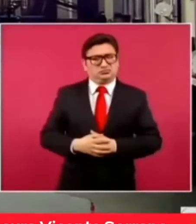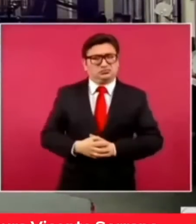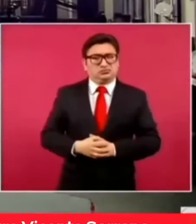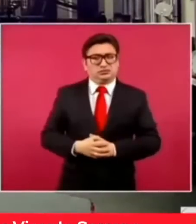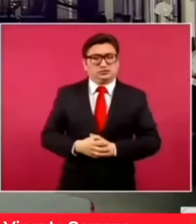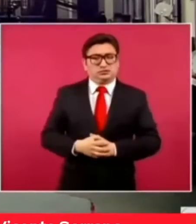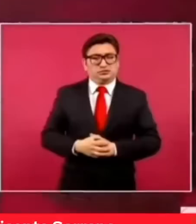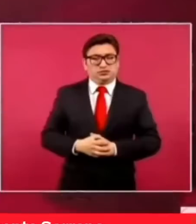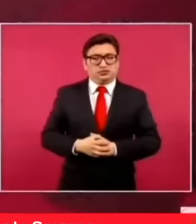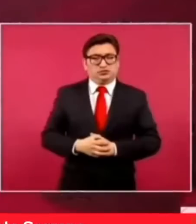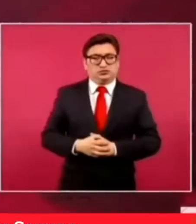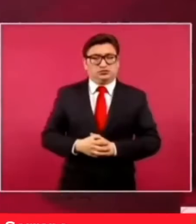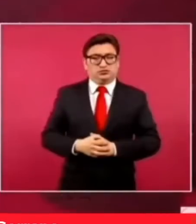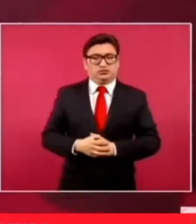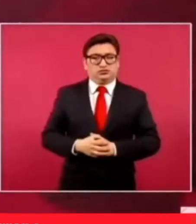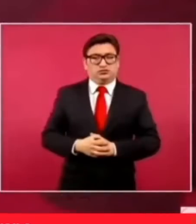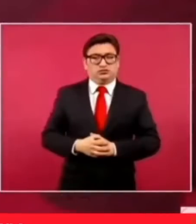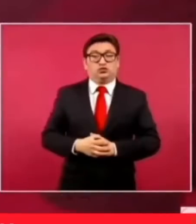Vean